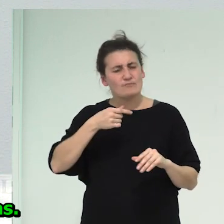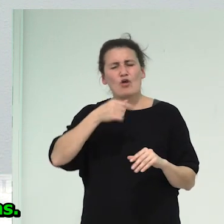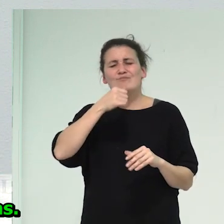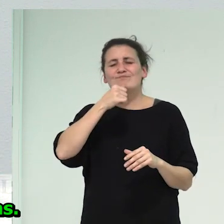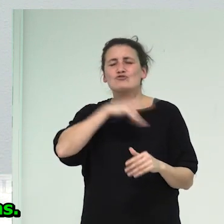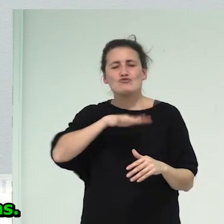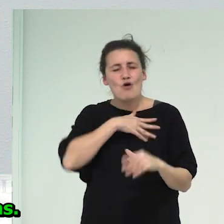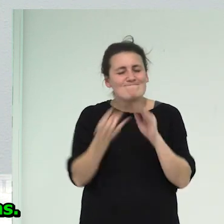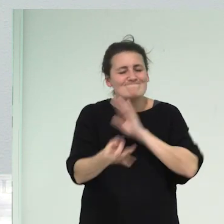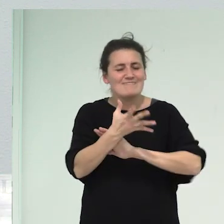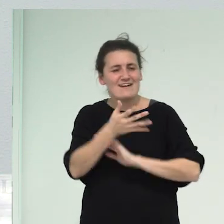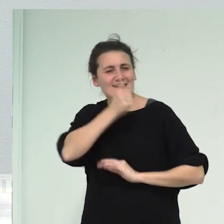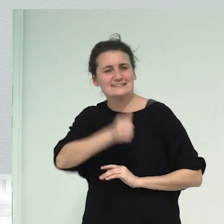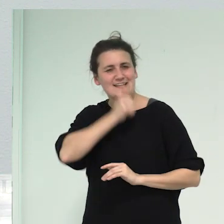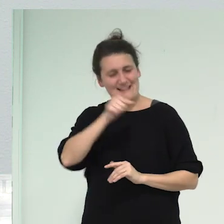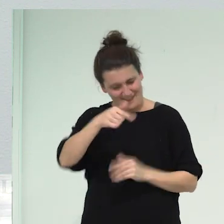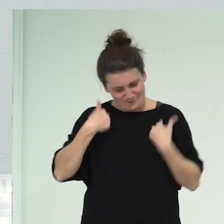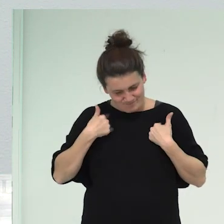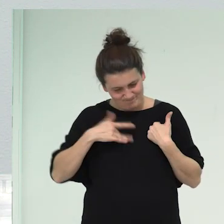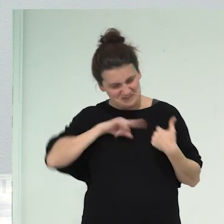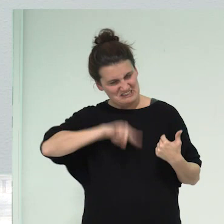desde construyo alternativas.